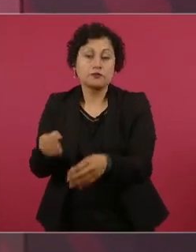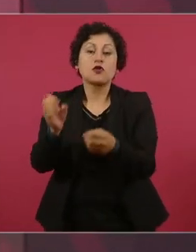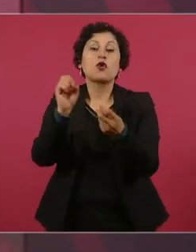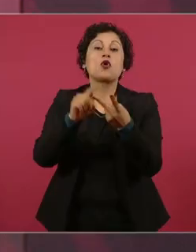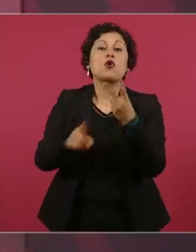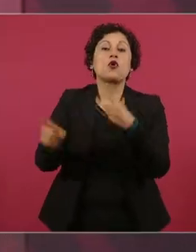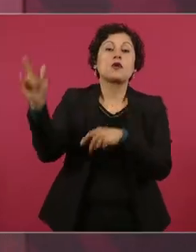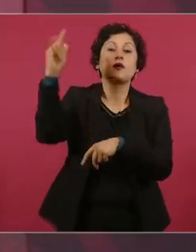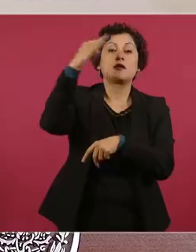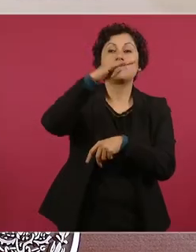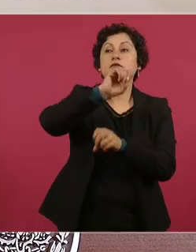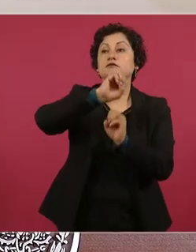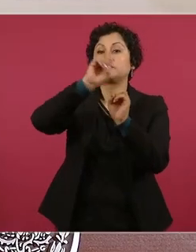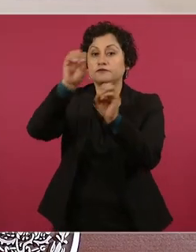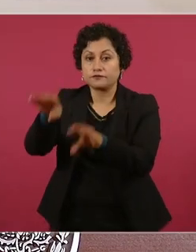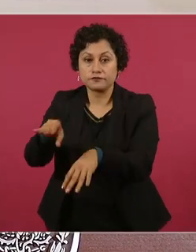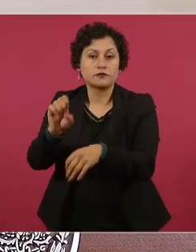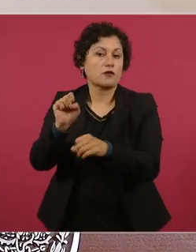ese es el sistema.